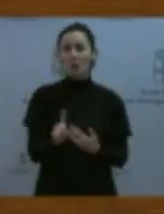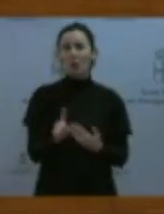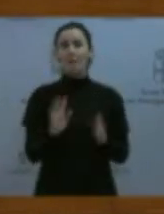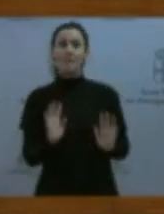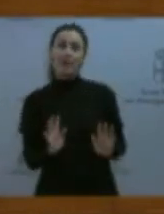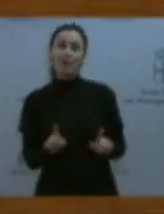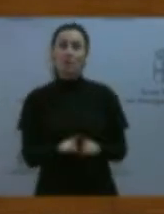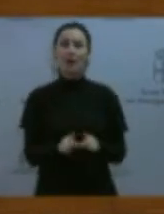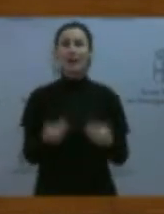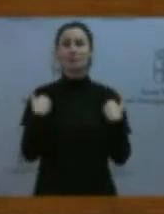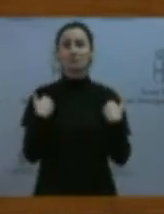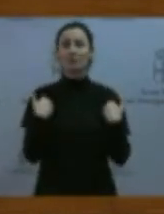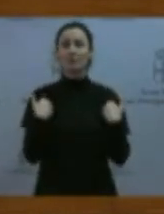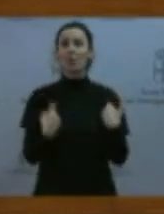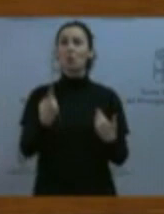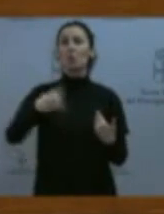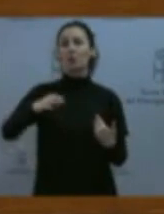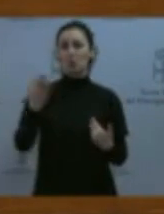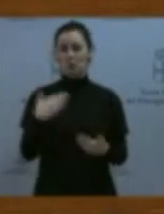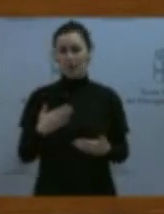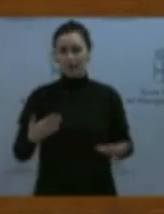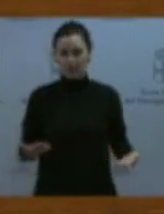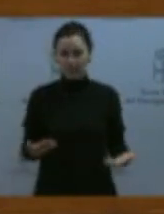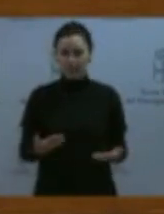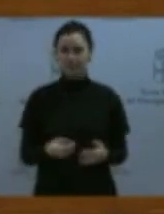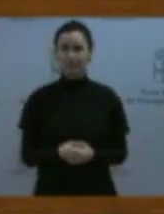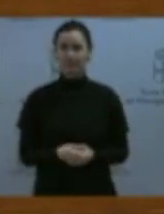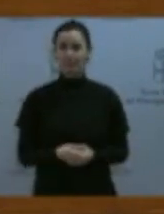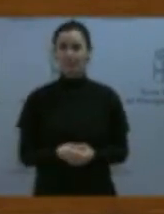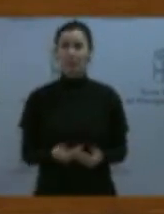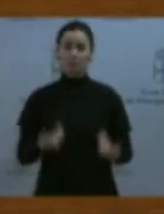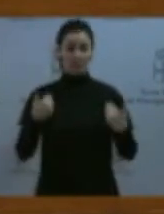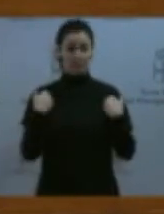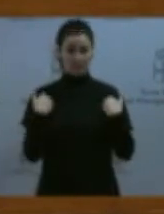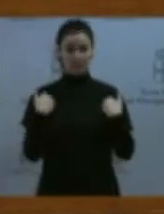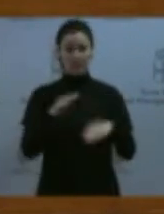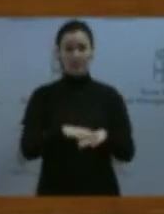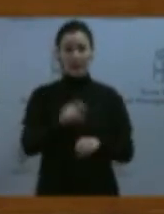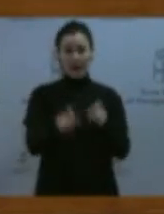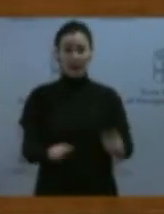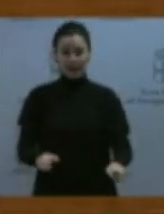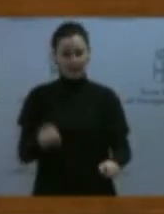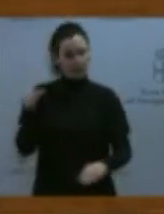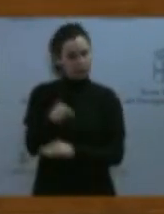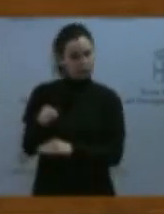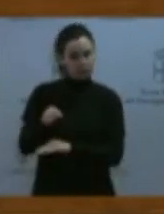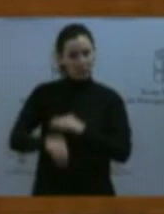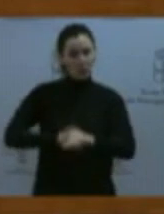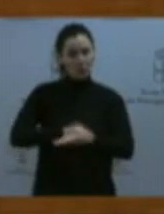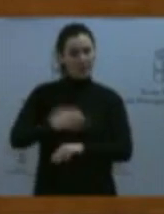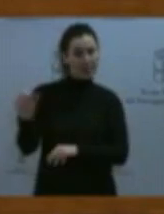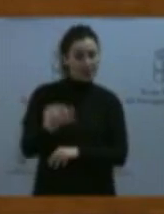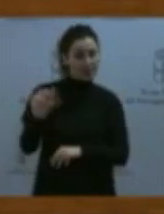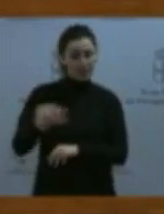a las responsabilidades hacia abajo, las que se exigen a los ciudadanos y ciudadanas que deben cumplir la ley y cualquier